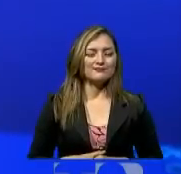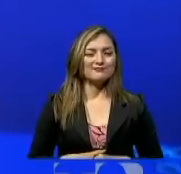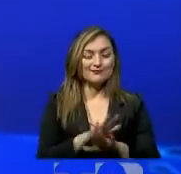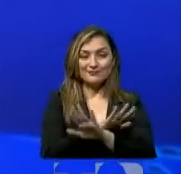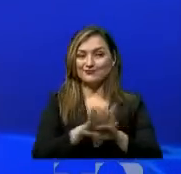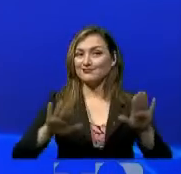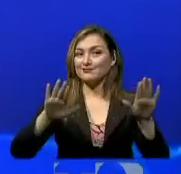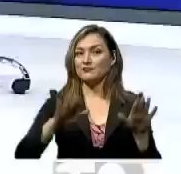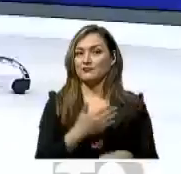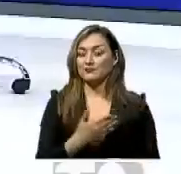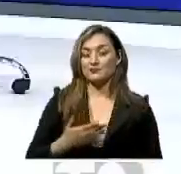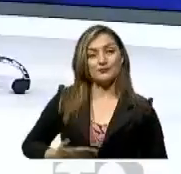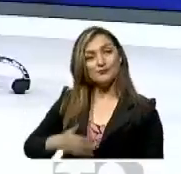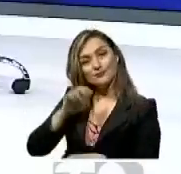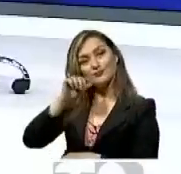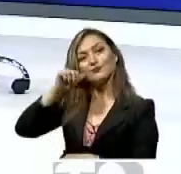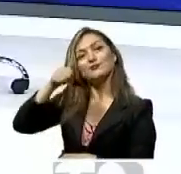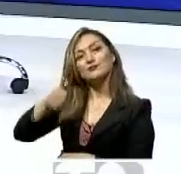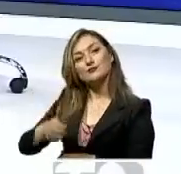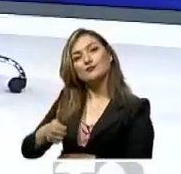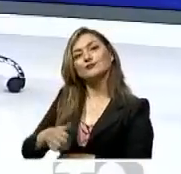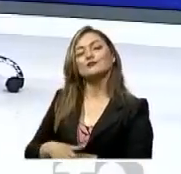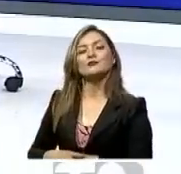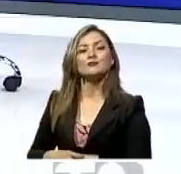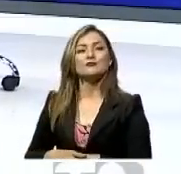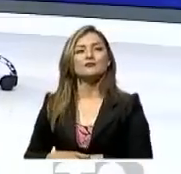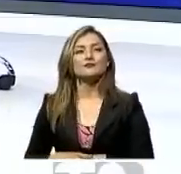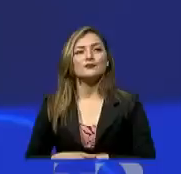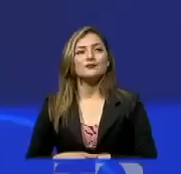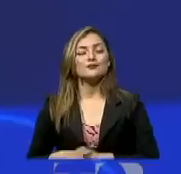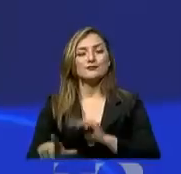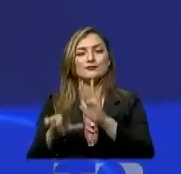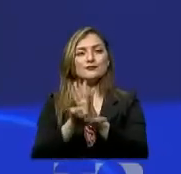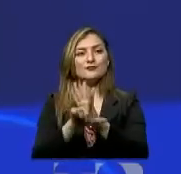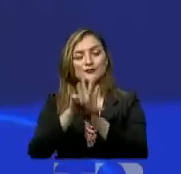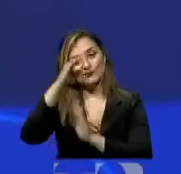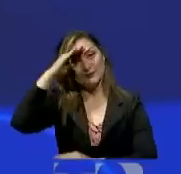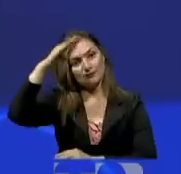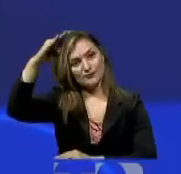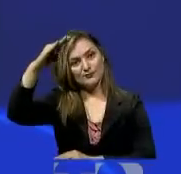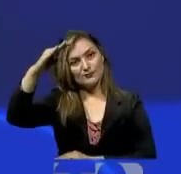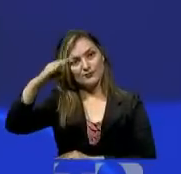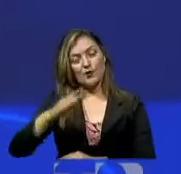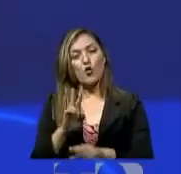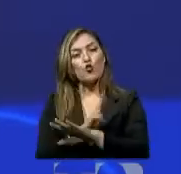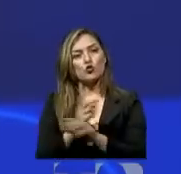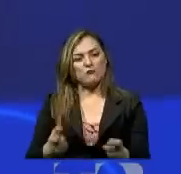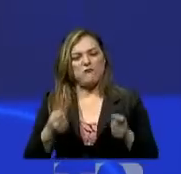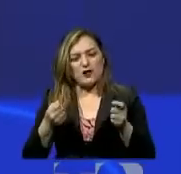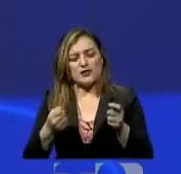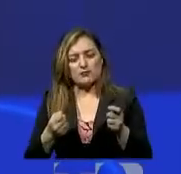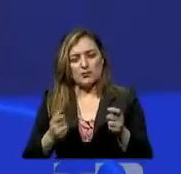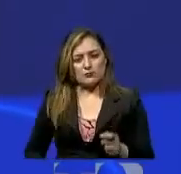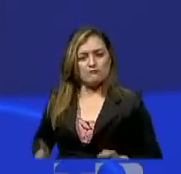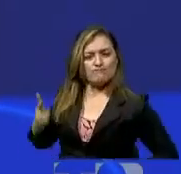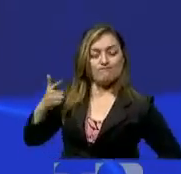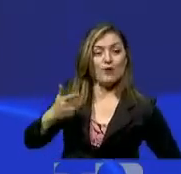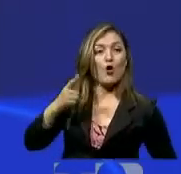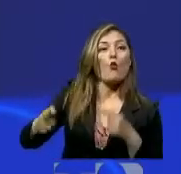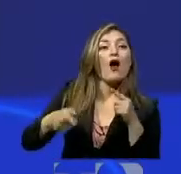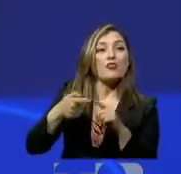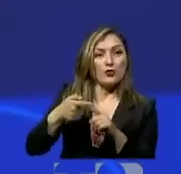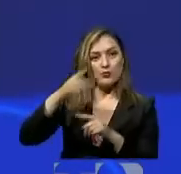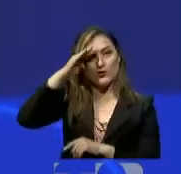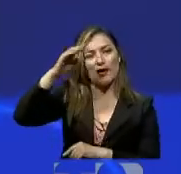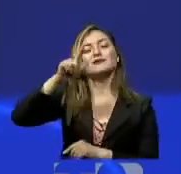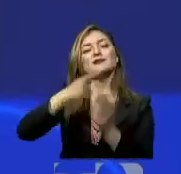Sí, terminamos, presidente. Entonces mañana, ley de uso legítimo, debería ser unánime, ¿no? Por lo menos casi unánime. Sí,